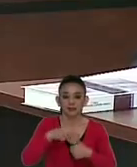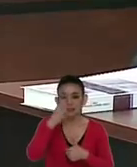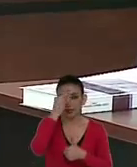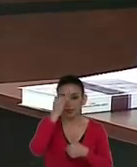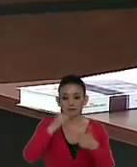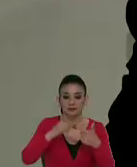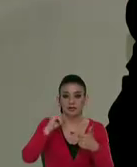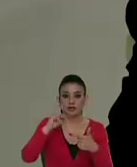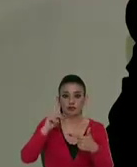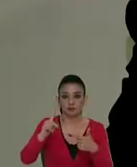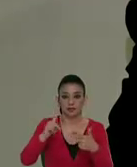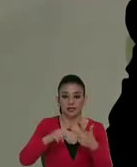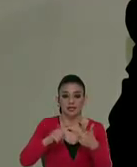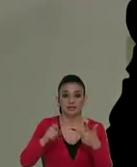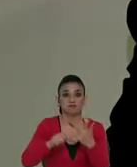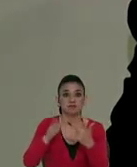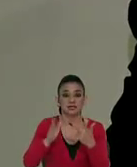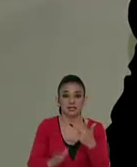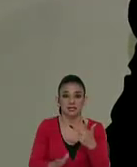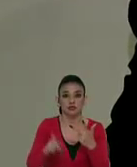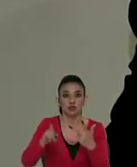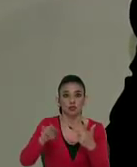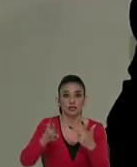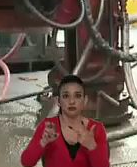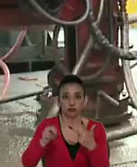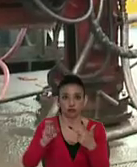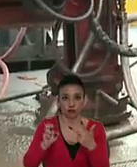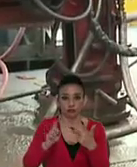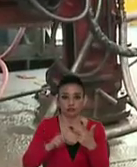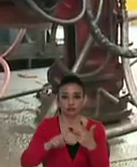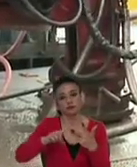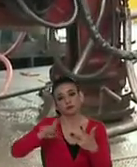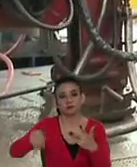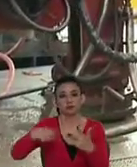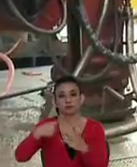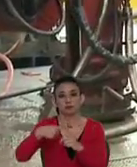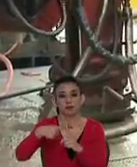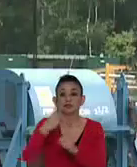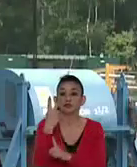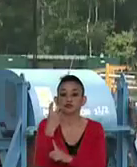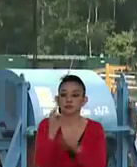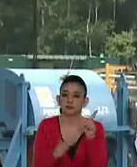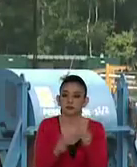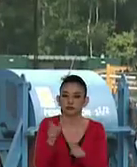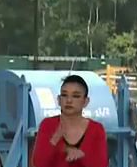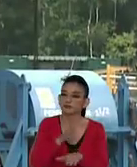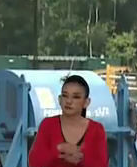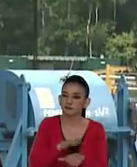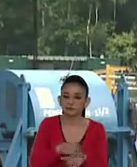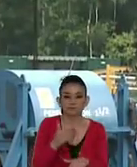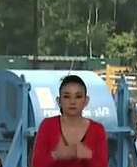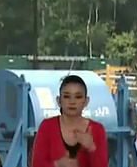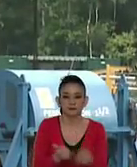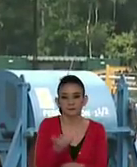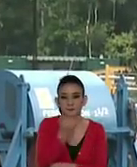el exministro de Hidrocarburos Wilson Pastor y otras 12 personas por supuestas irregularidades registradas en la adjudicación.